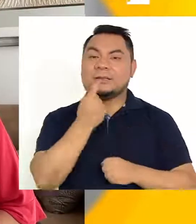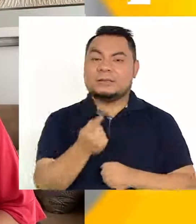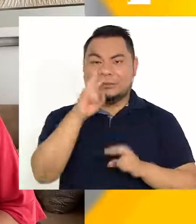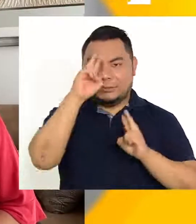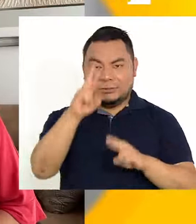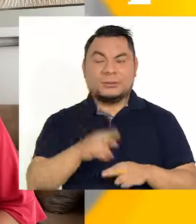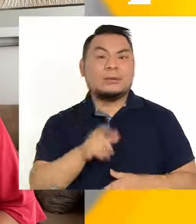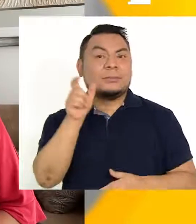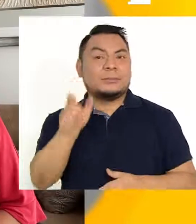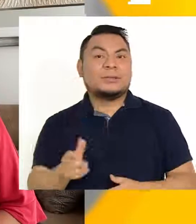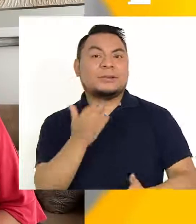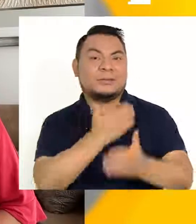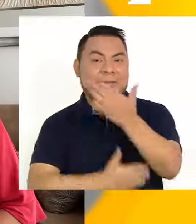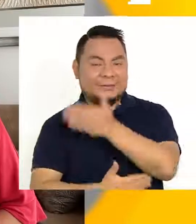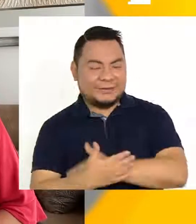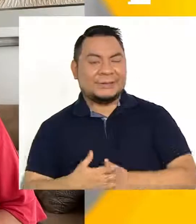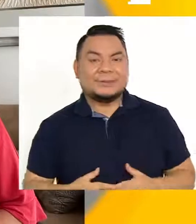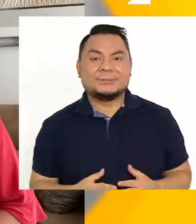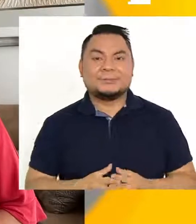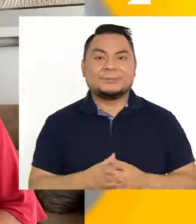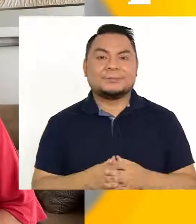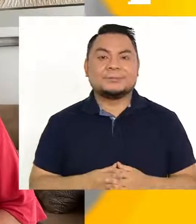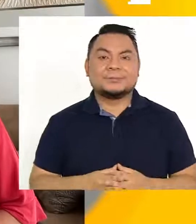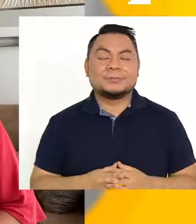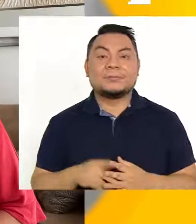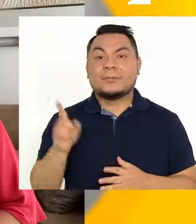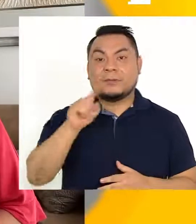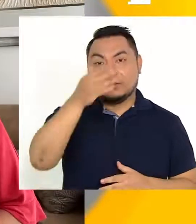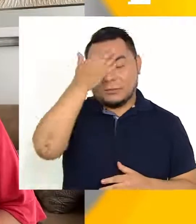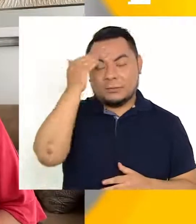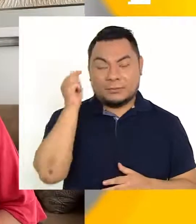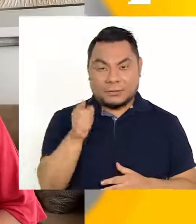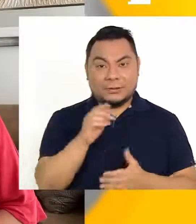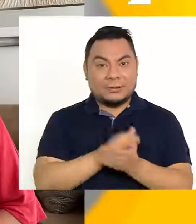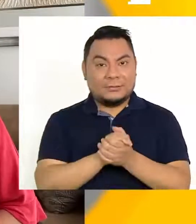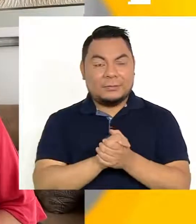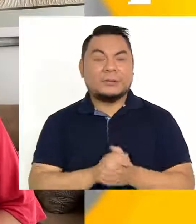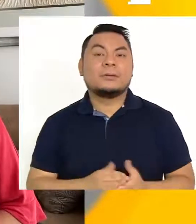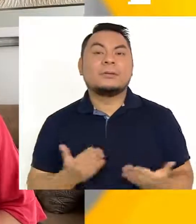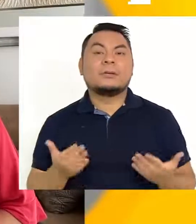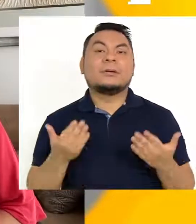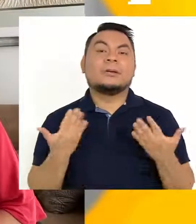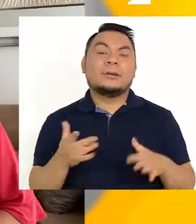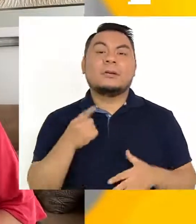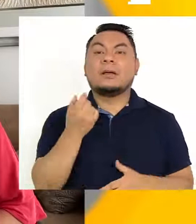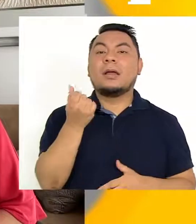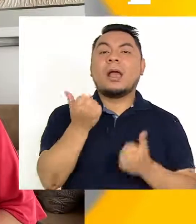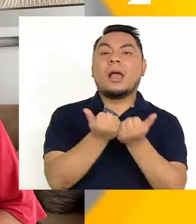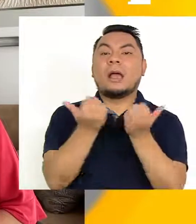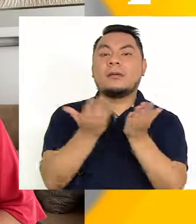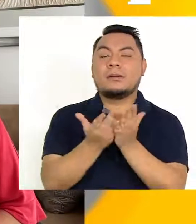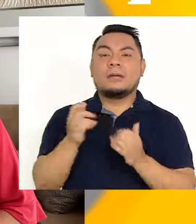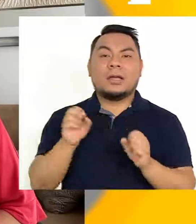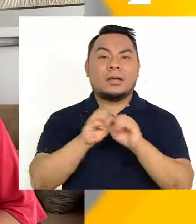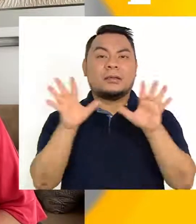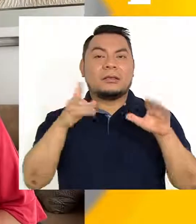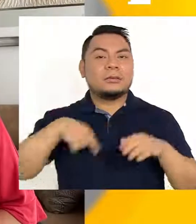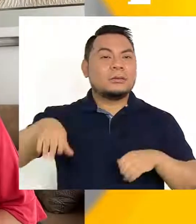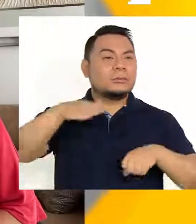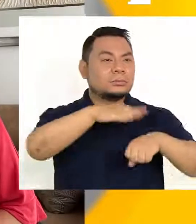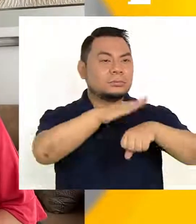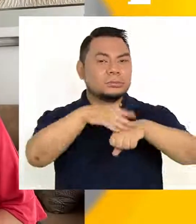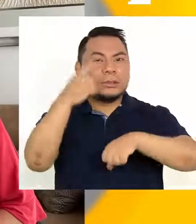Dígalo con Respeto, Persona con Discapacidad. No se olviden de eso, amigos. El 2 de abril fue el Día Mundial